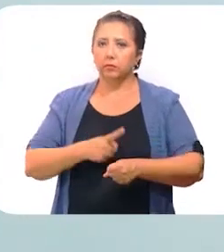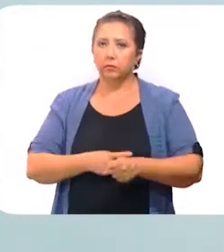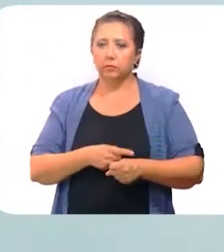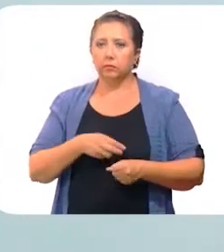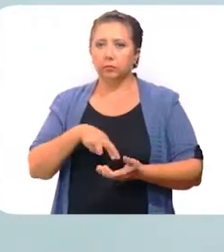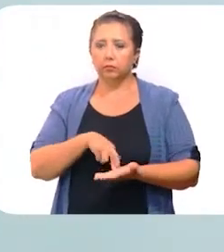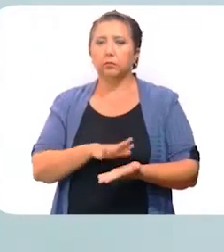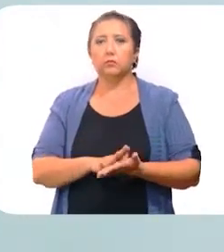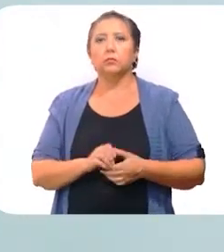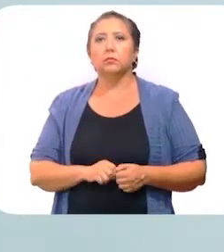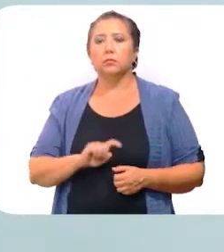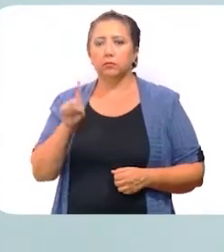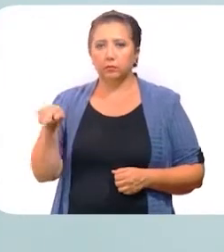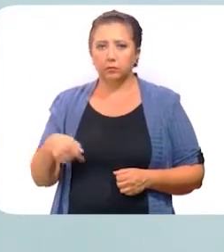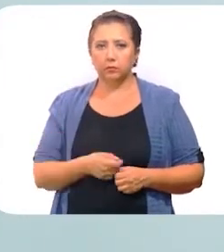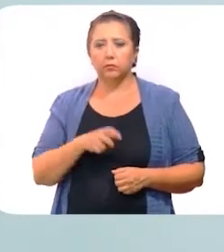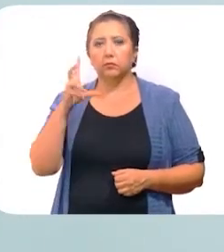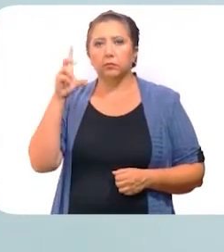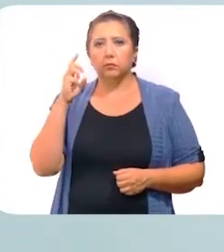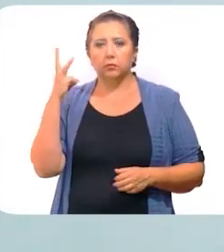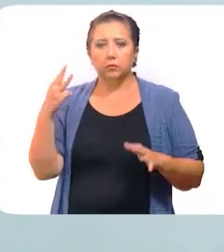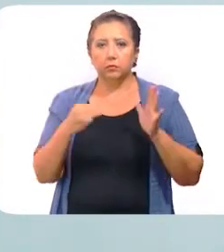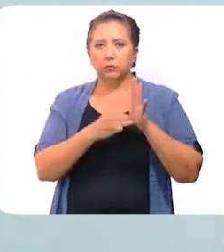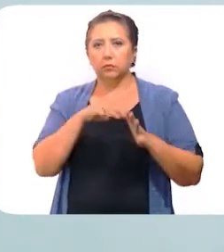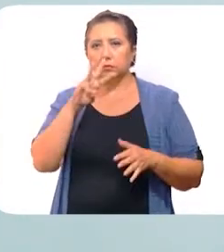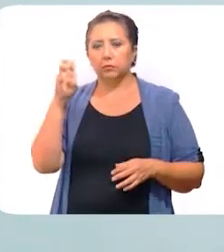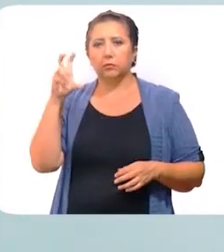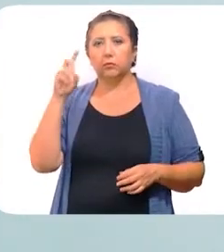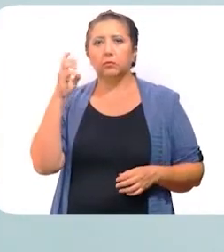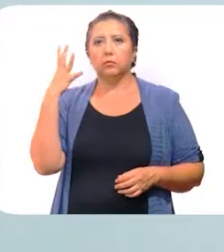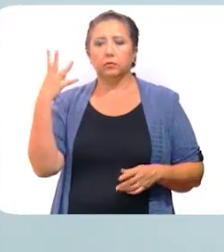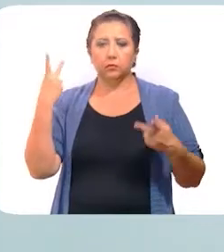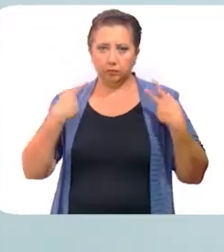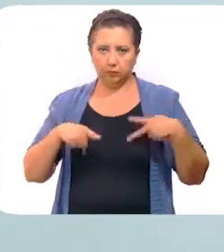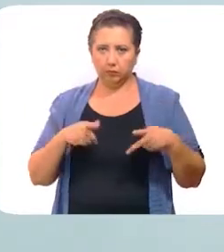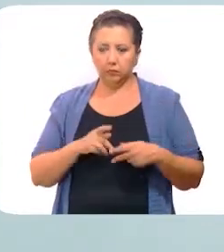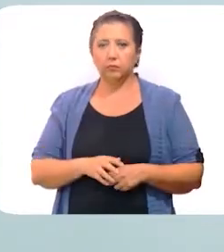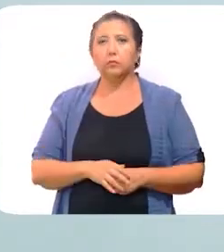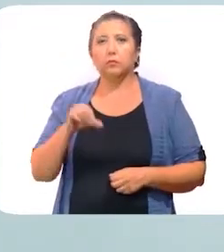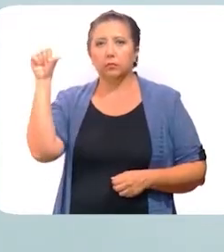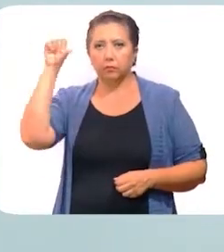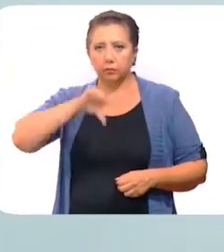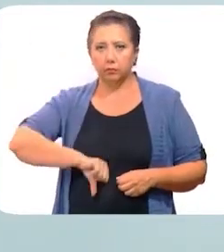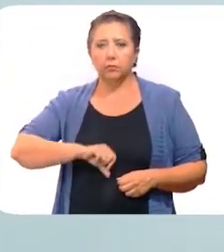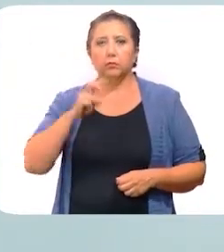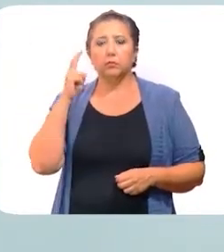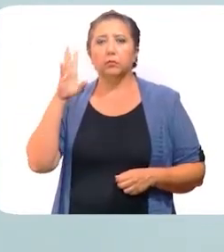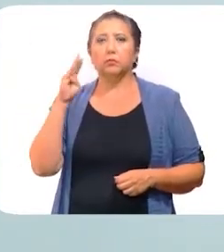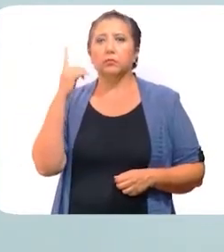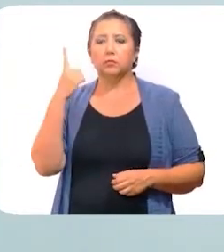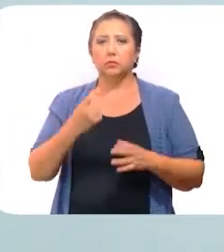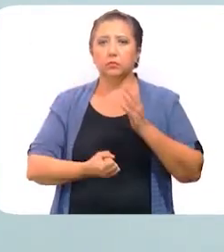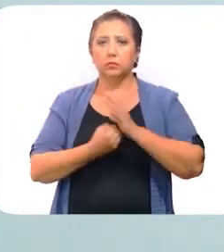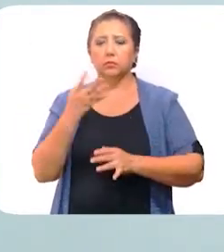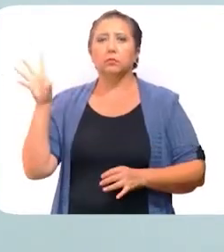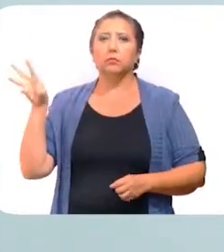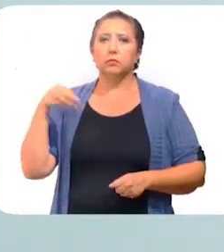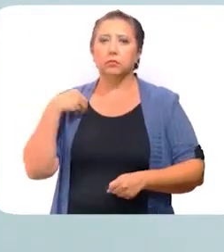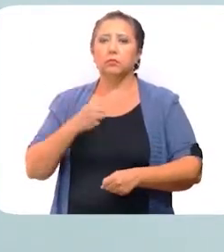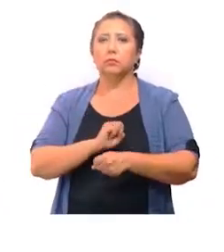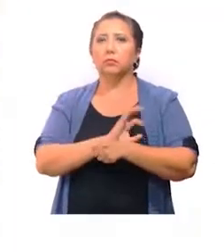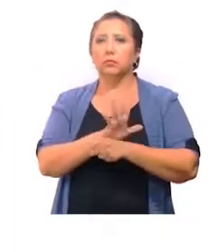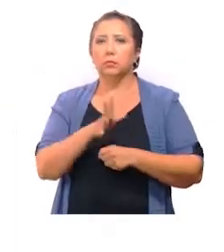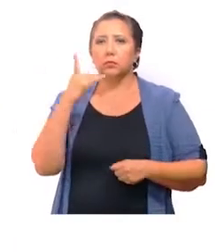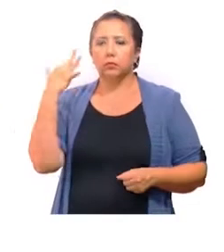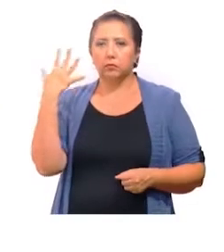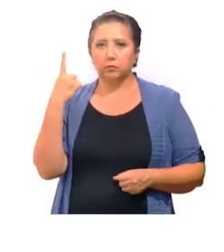de contagios registrados, que es 33,334 pacientes. Hoy se detectaron 91 nuevos contagios de